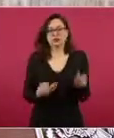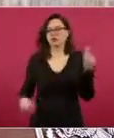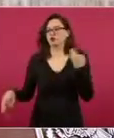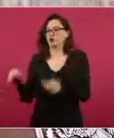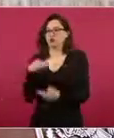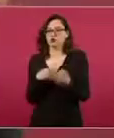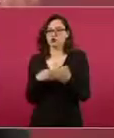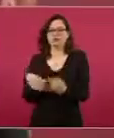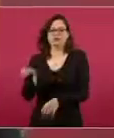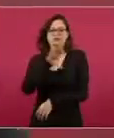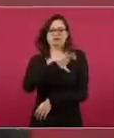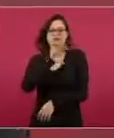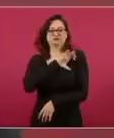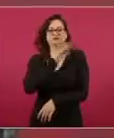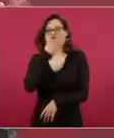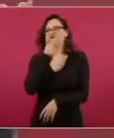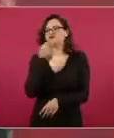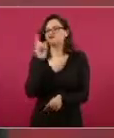que estaban